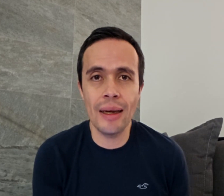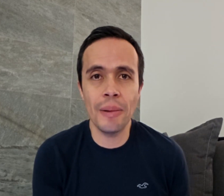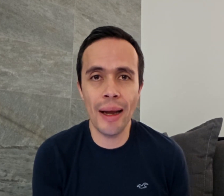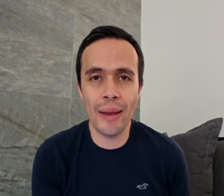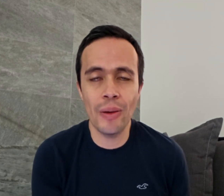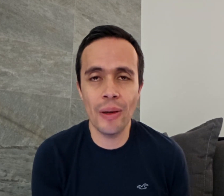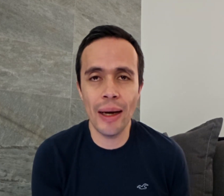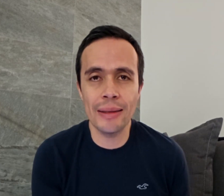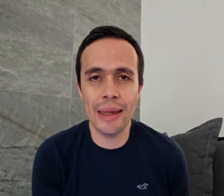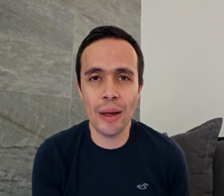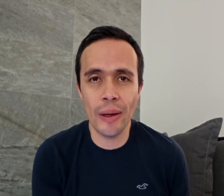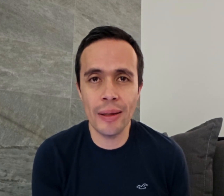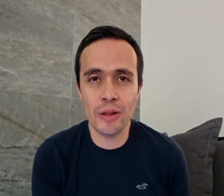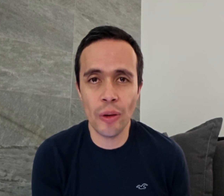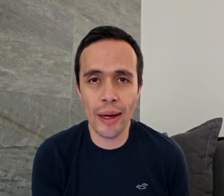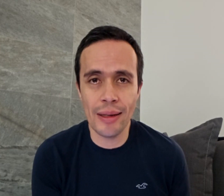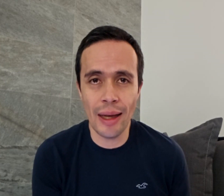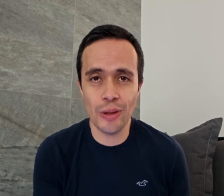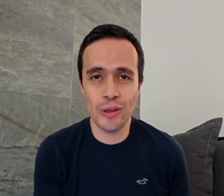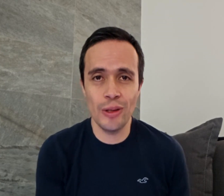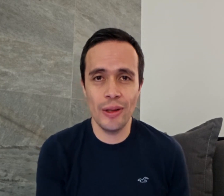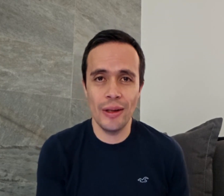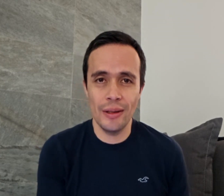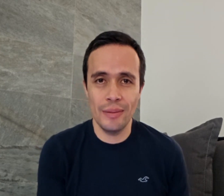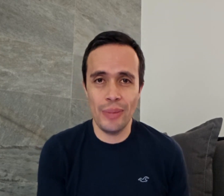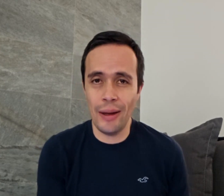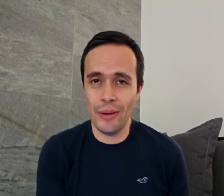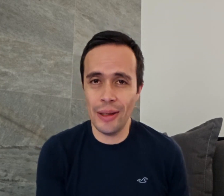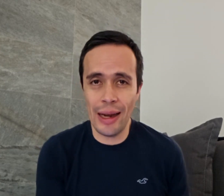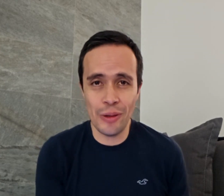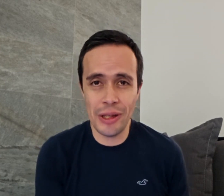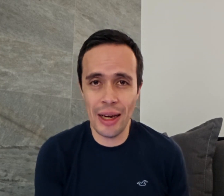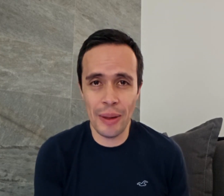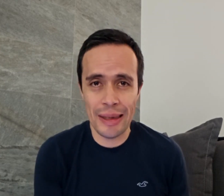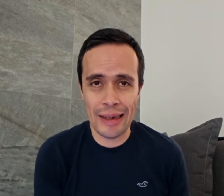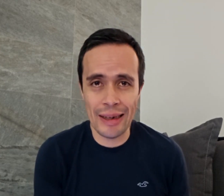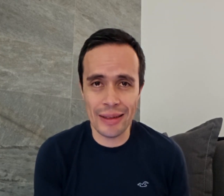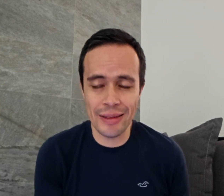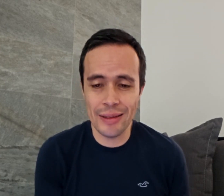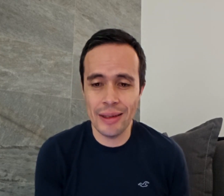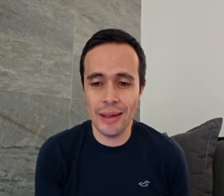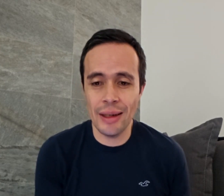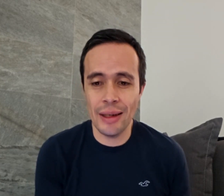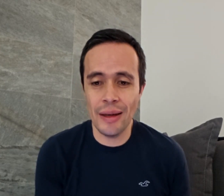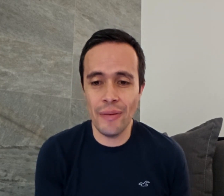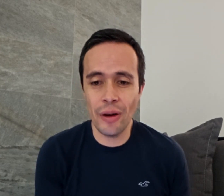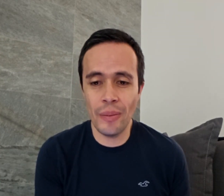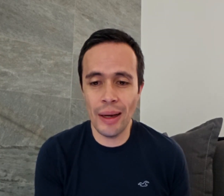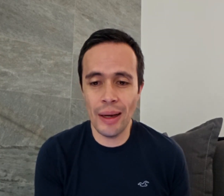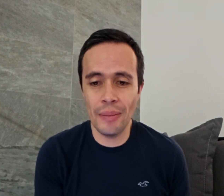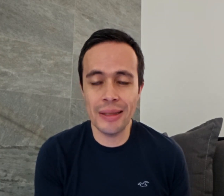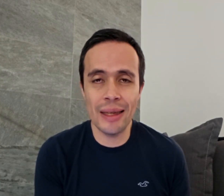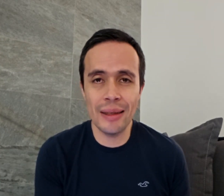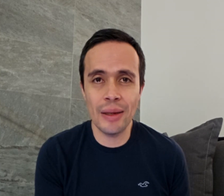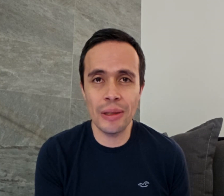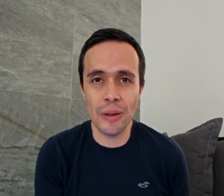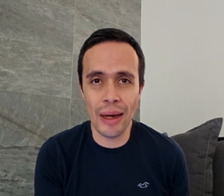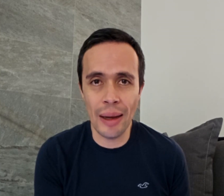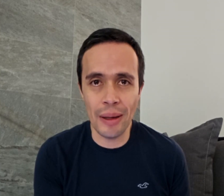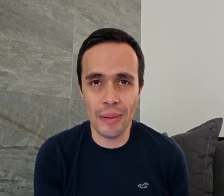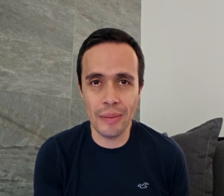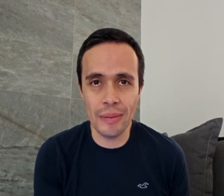que han liberado a delincuentes organizados, pero de la noche a la mañana y de forma